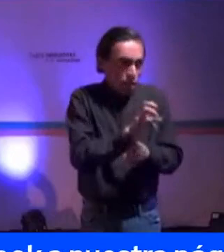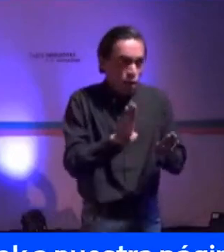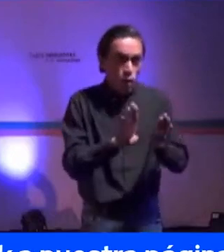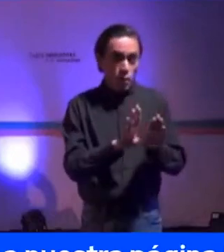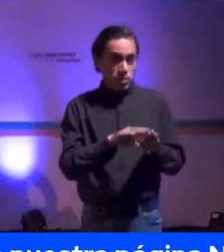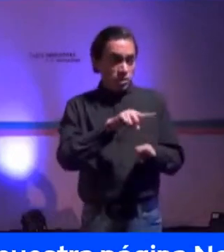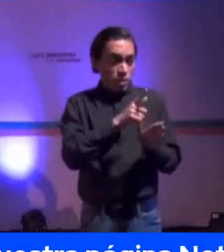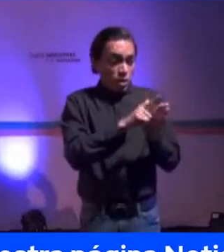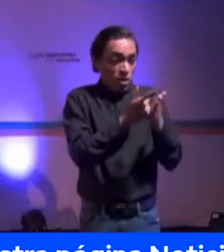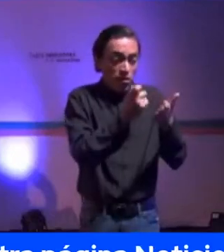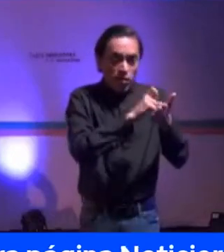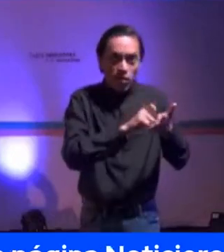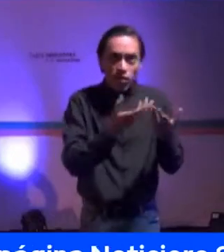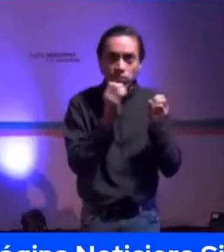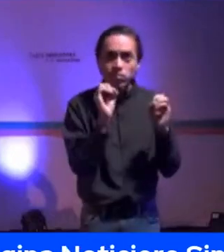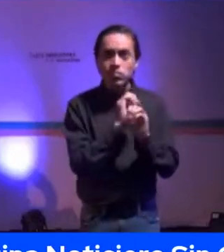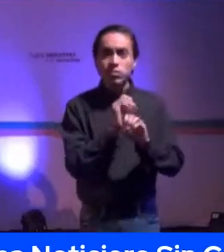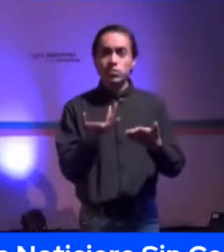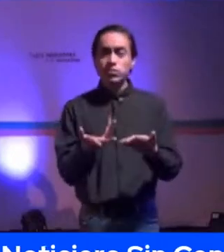un libro?